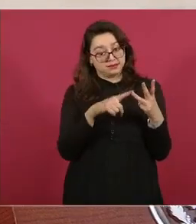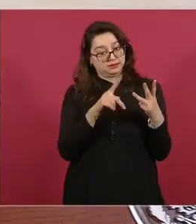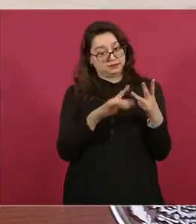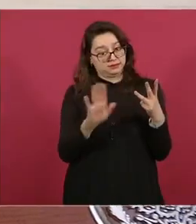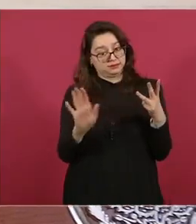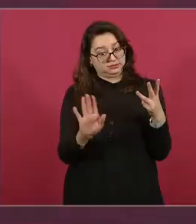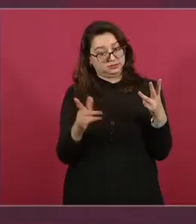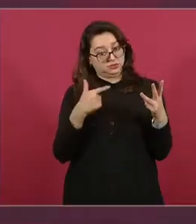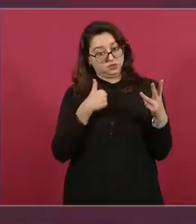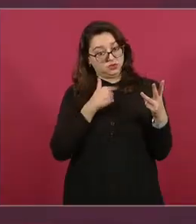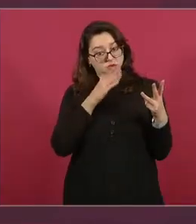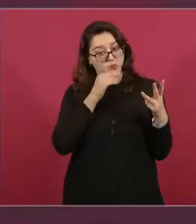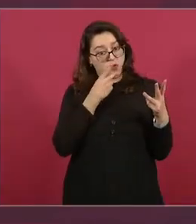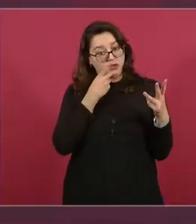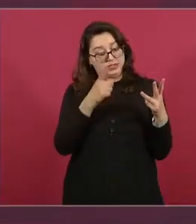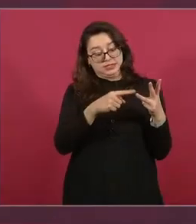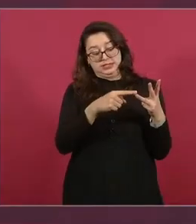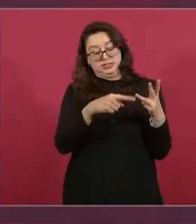Yo no.